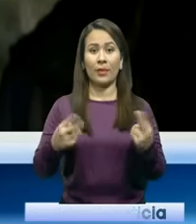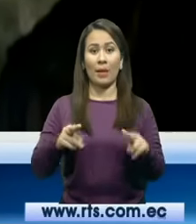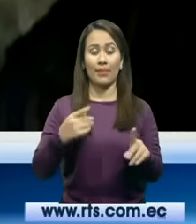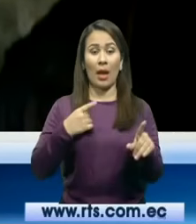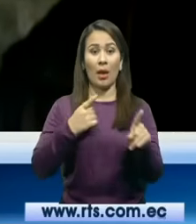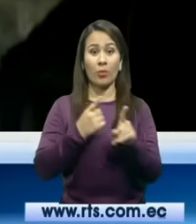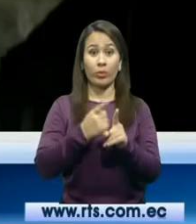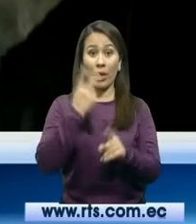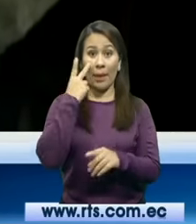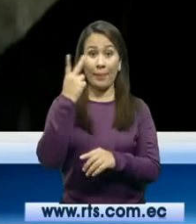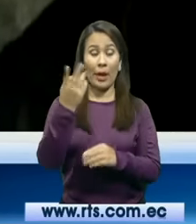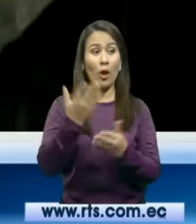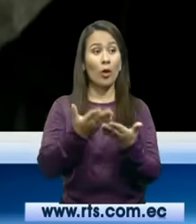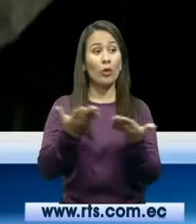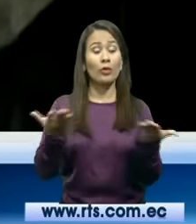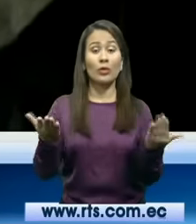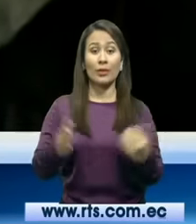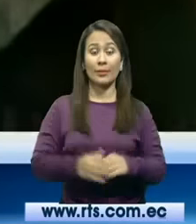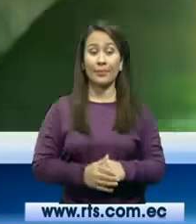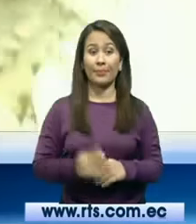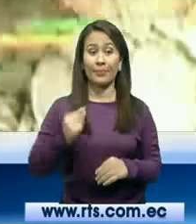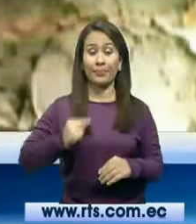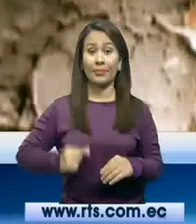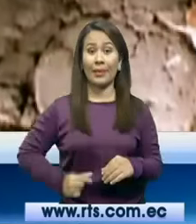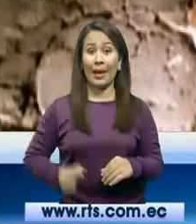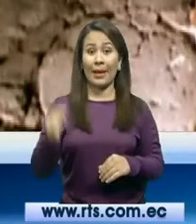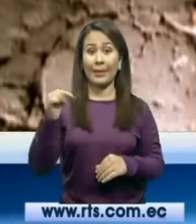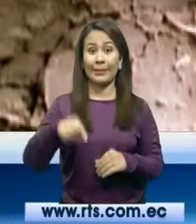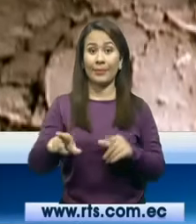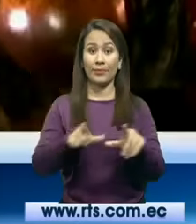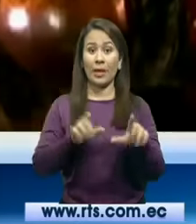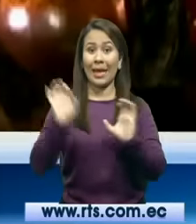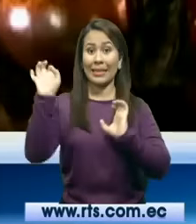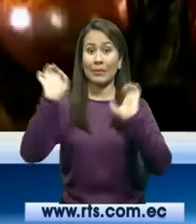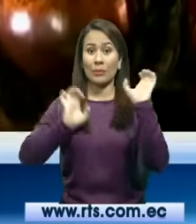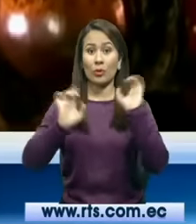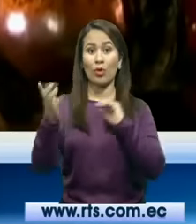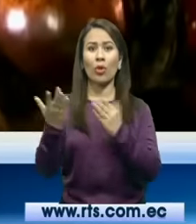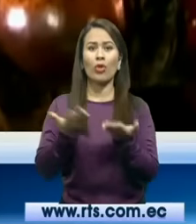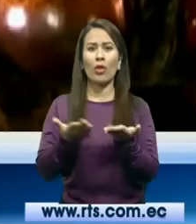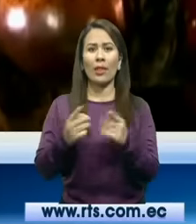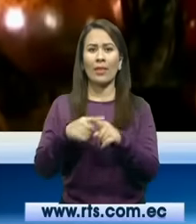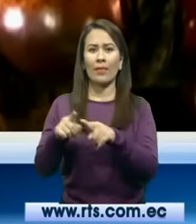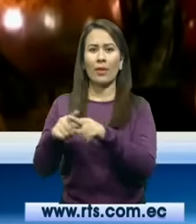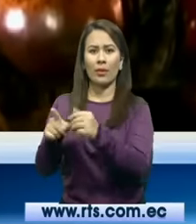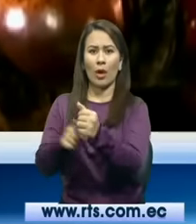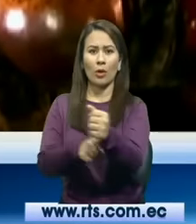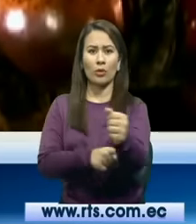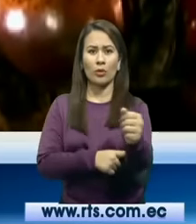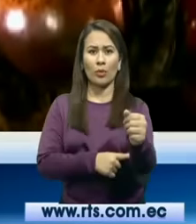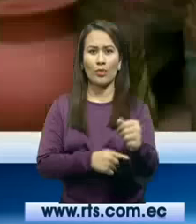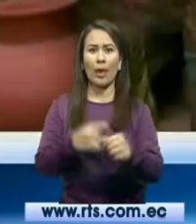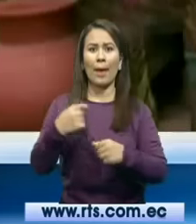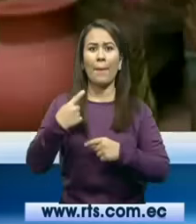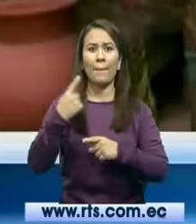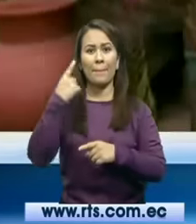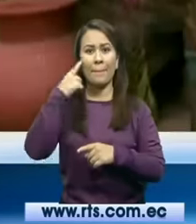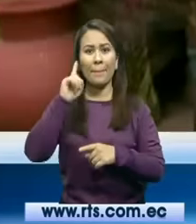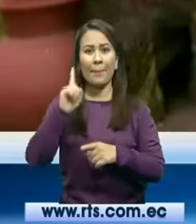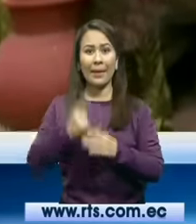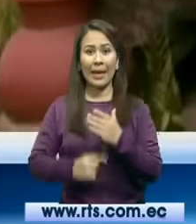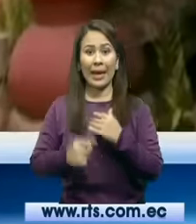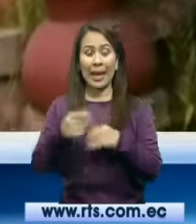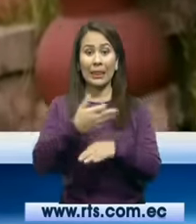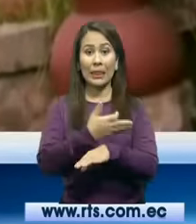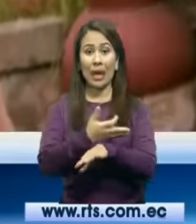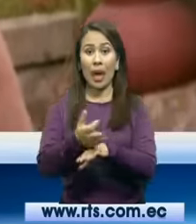que se destacan de haber estado en este lugar. Es que aquí se exponen costumbres y tradiciones para que perduren en el tiempo. Esta choza, por